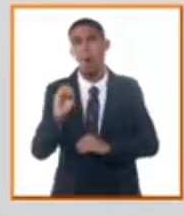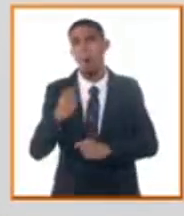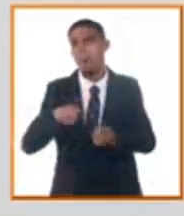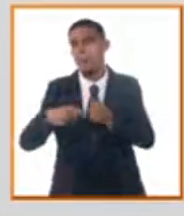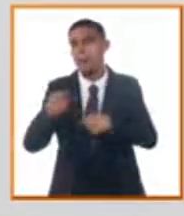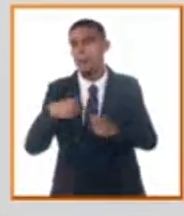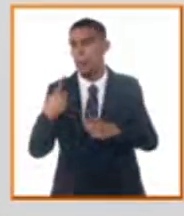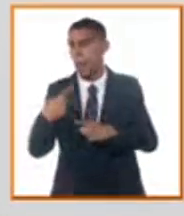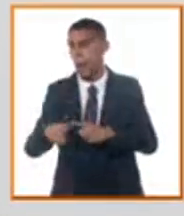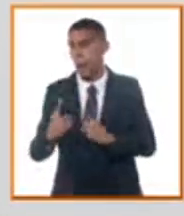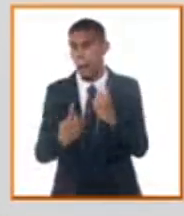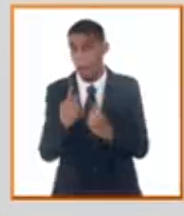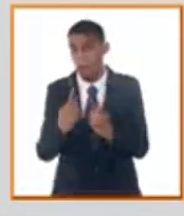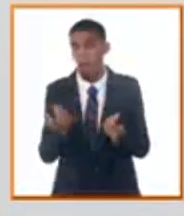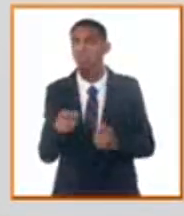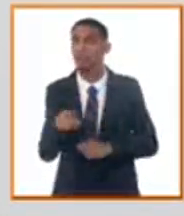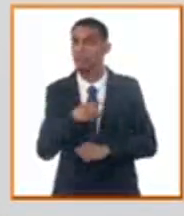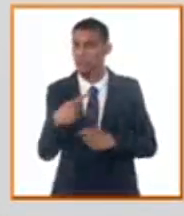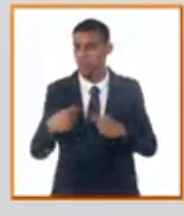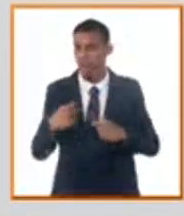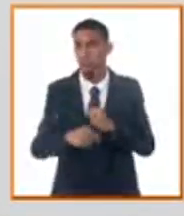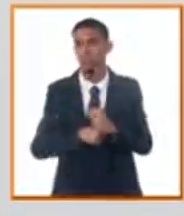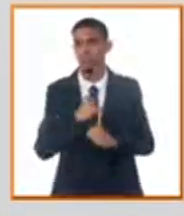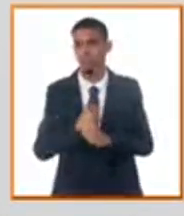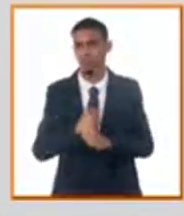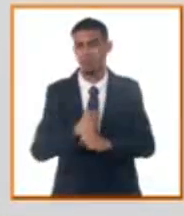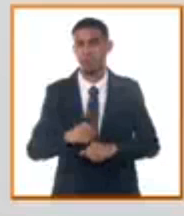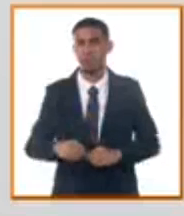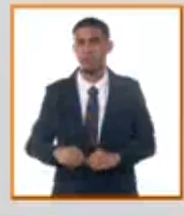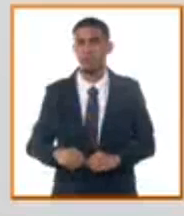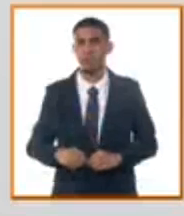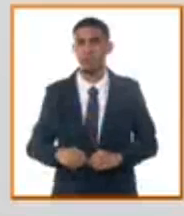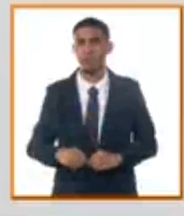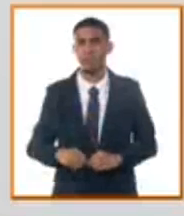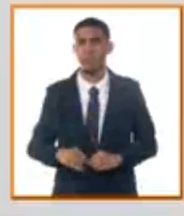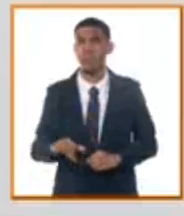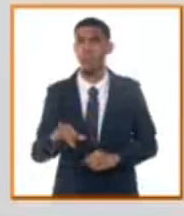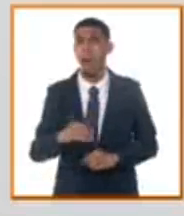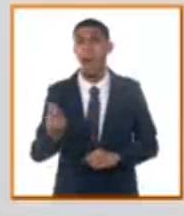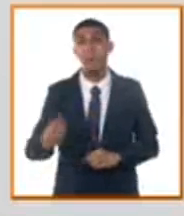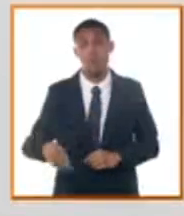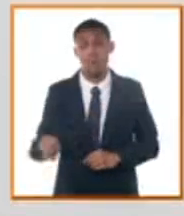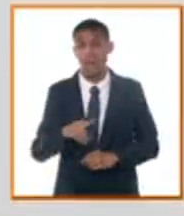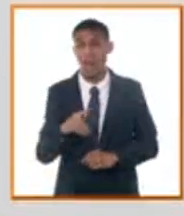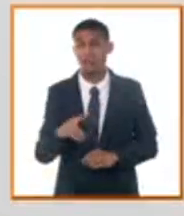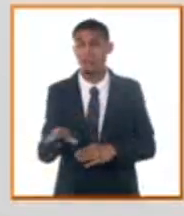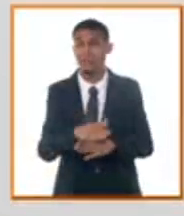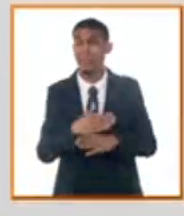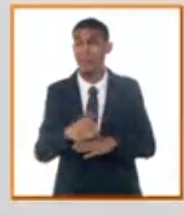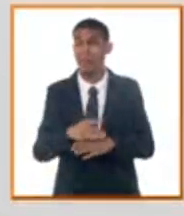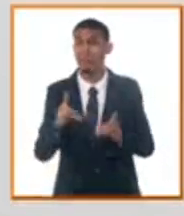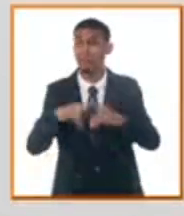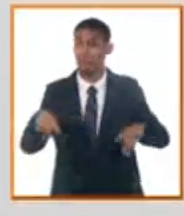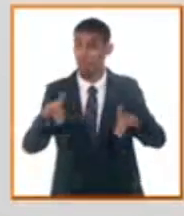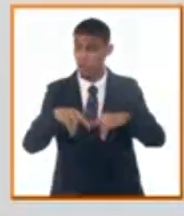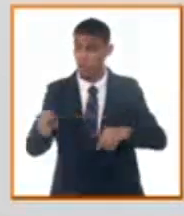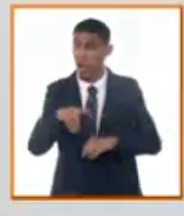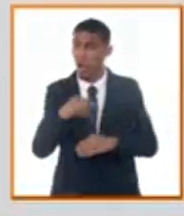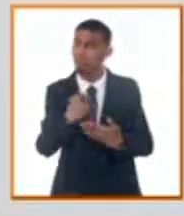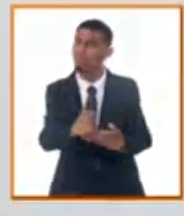o se venda un bien. Creo que también tenemos que aprovechar mucho más las potencialidades de nuestras universidades y de